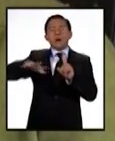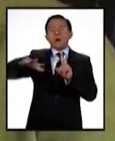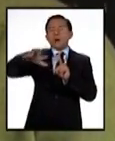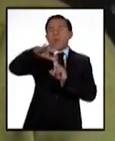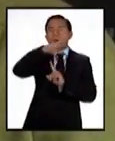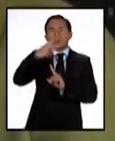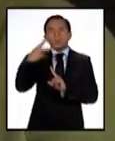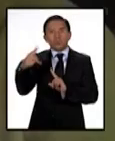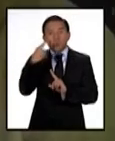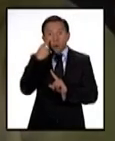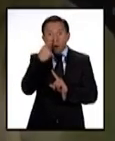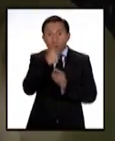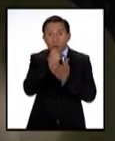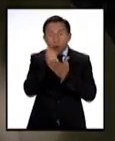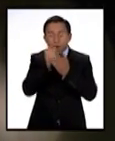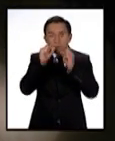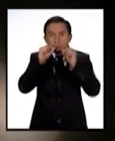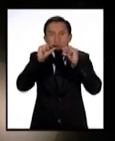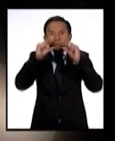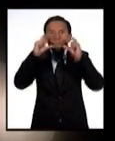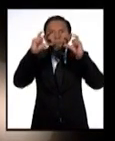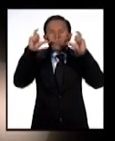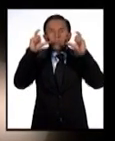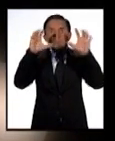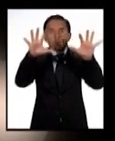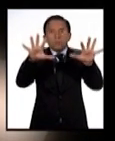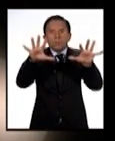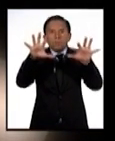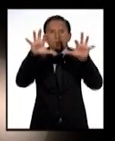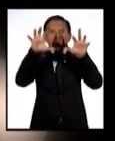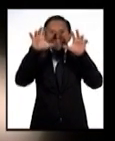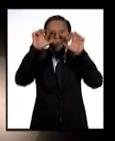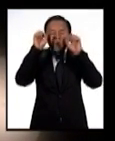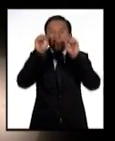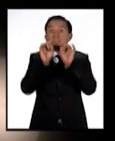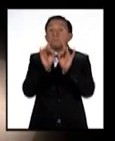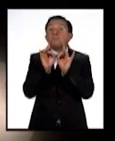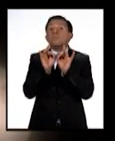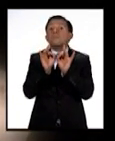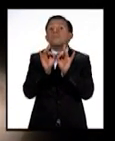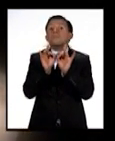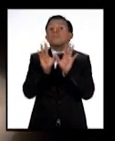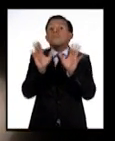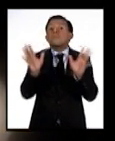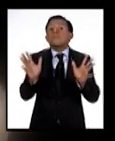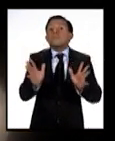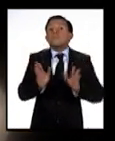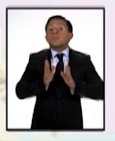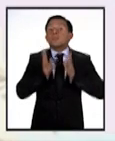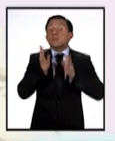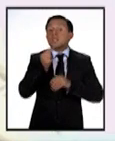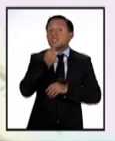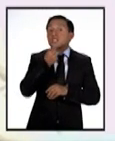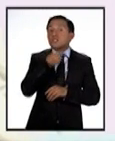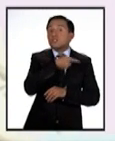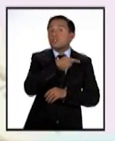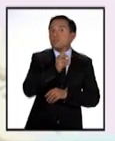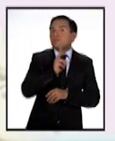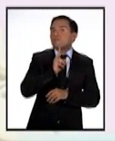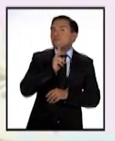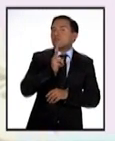azules. De pronto se oye la voz de un niño que dice: Mira,